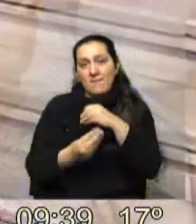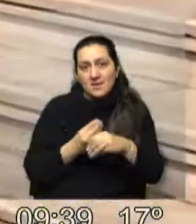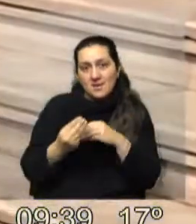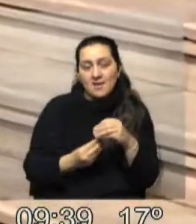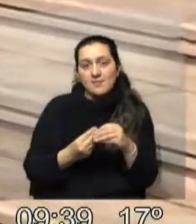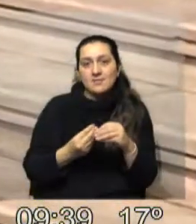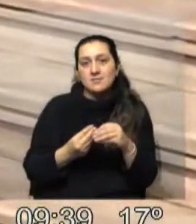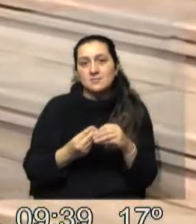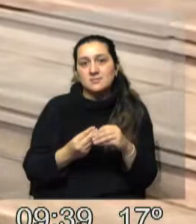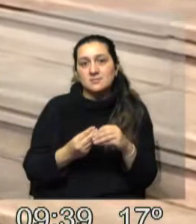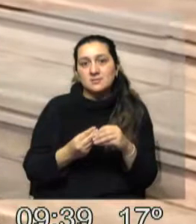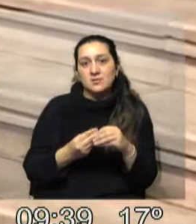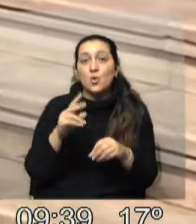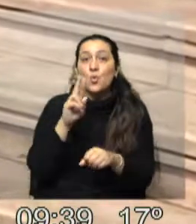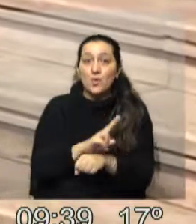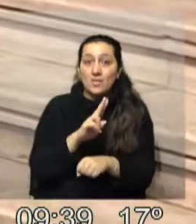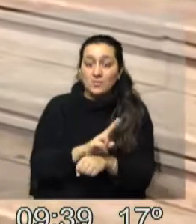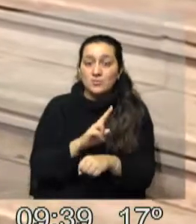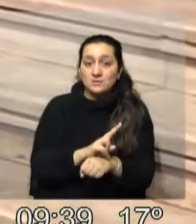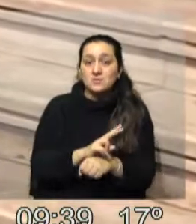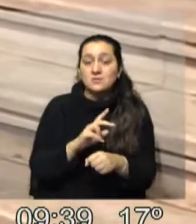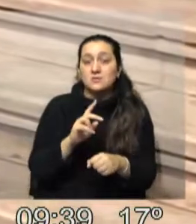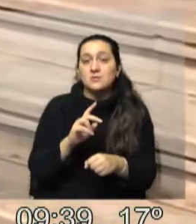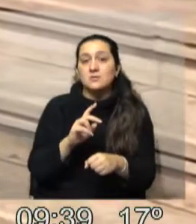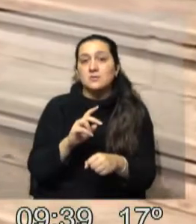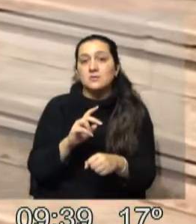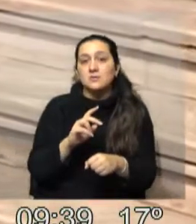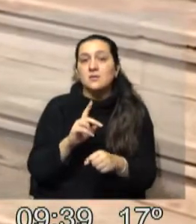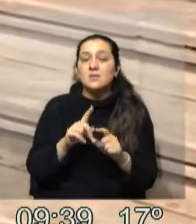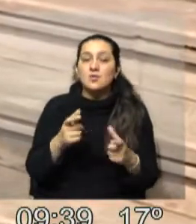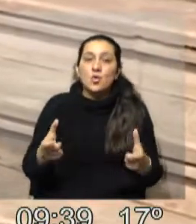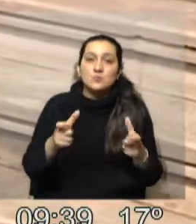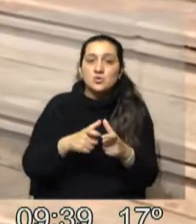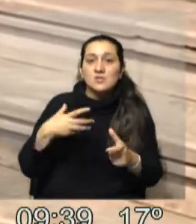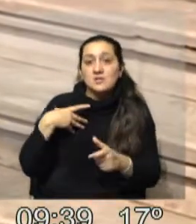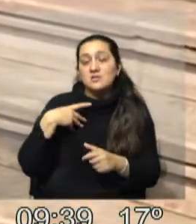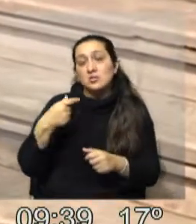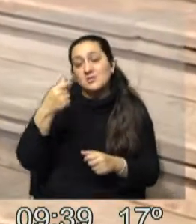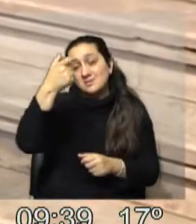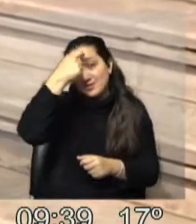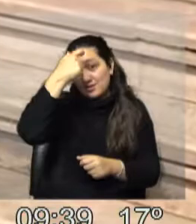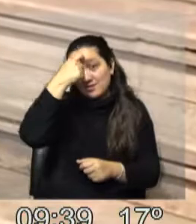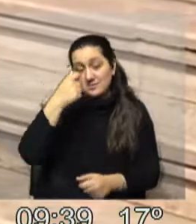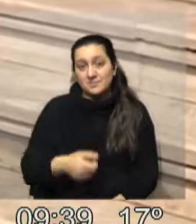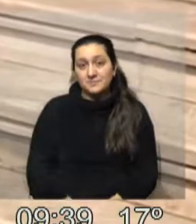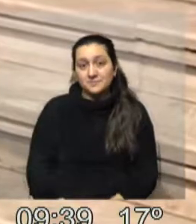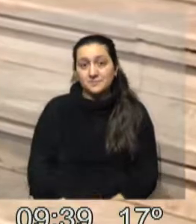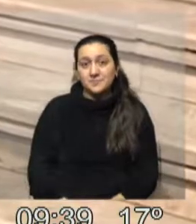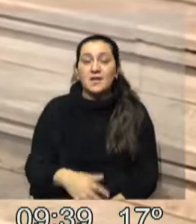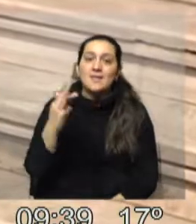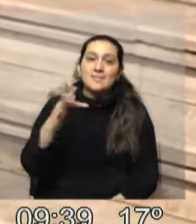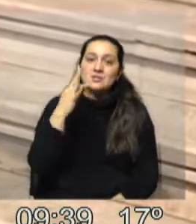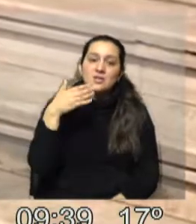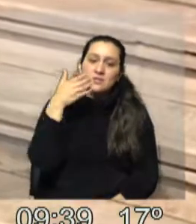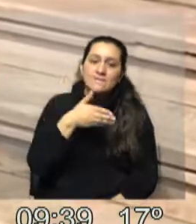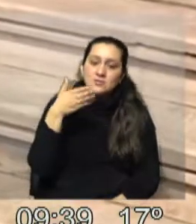familiares, con cuidadores y con comisiones y direcciones técnicas, talleres de